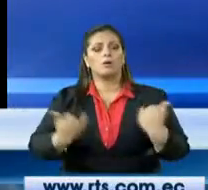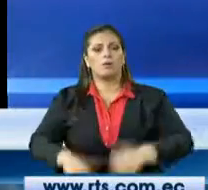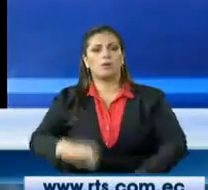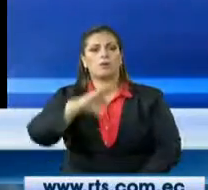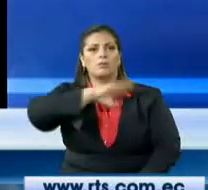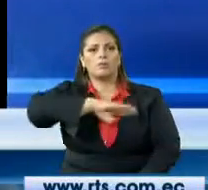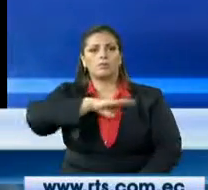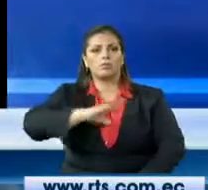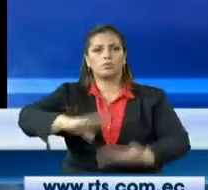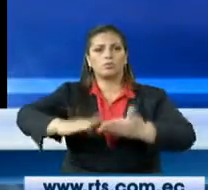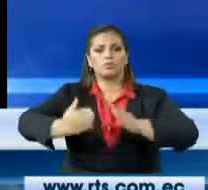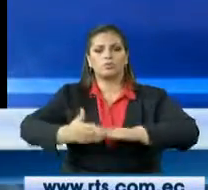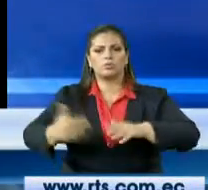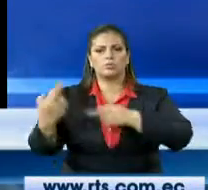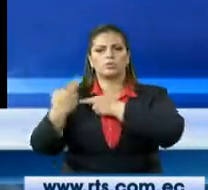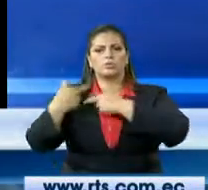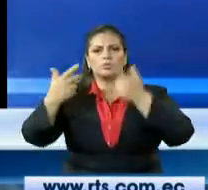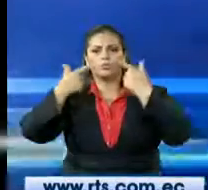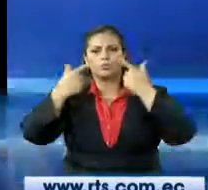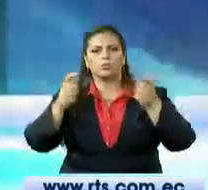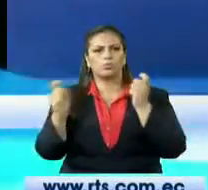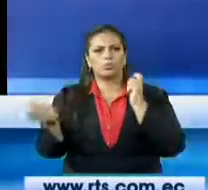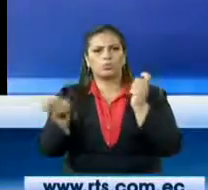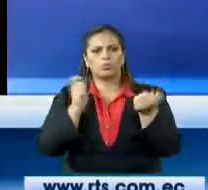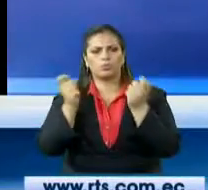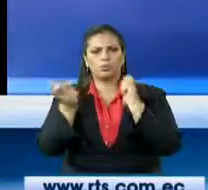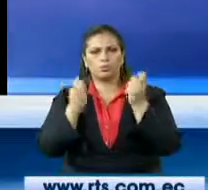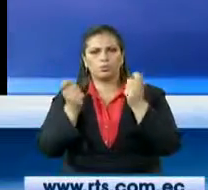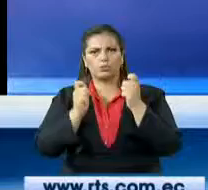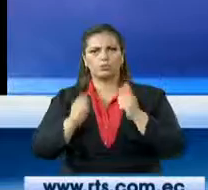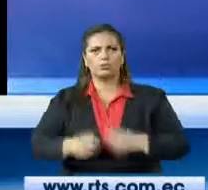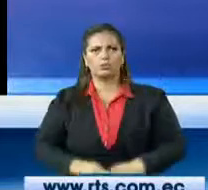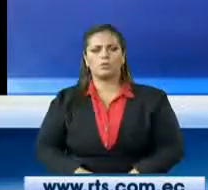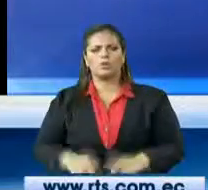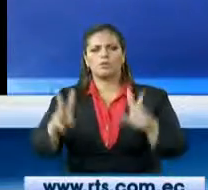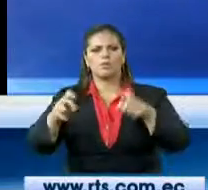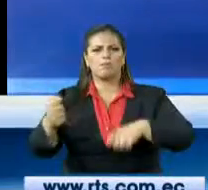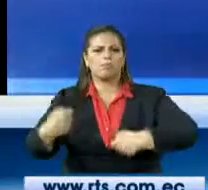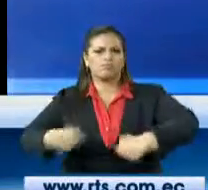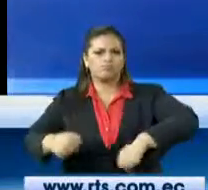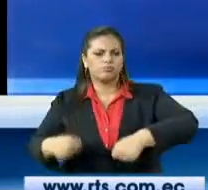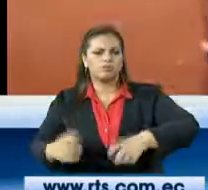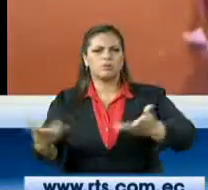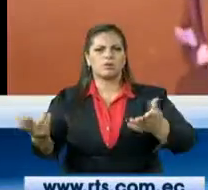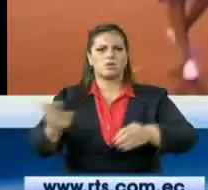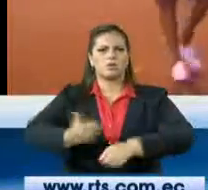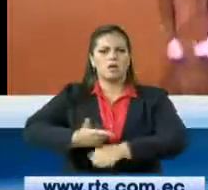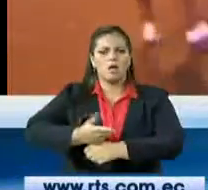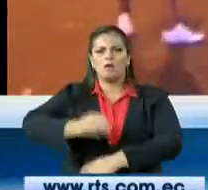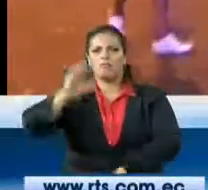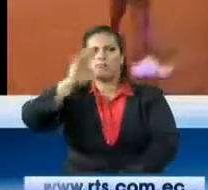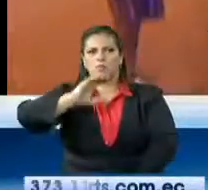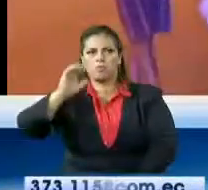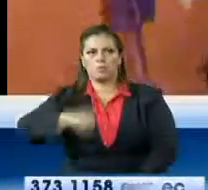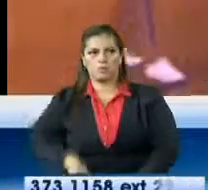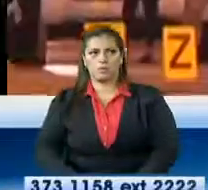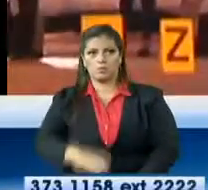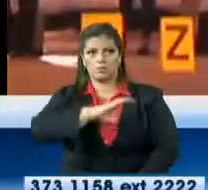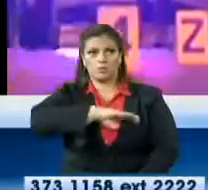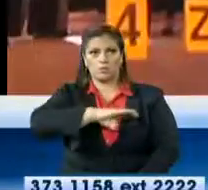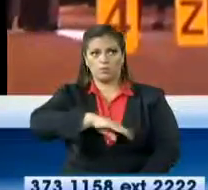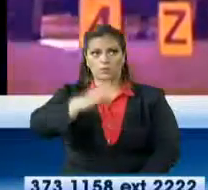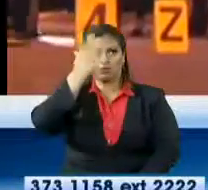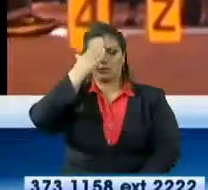preventiva, tanto en los controles, en la cuestión de control de motocicletas, en el control de armas. En la policía saben que pese a